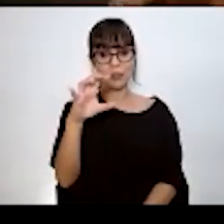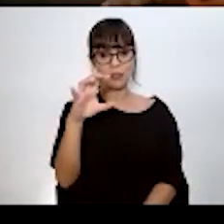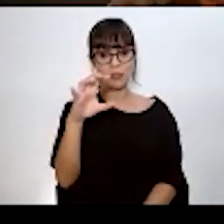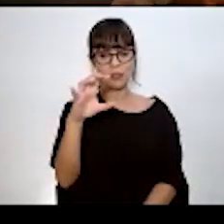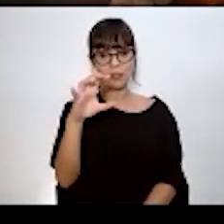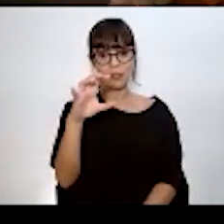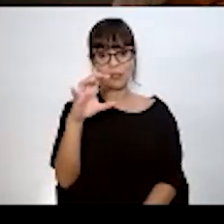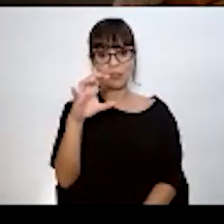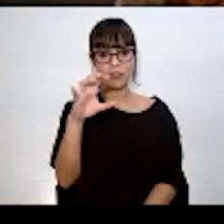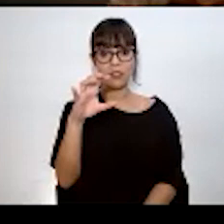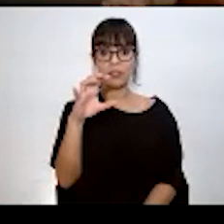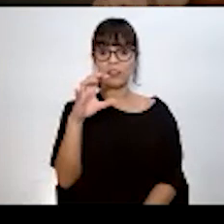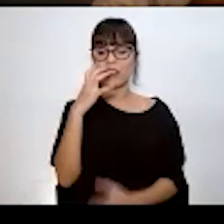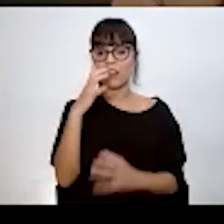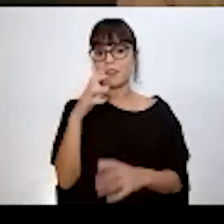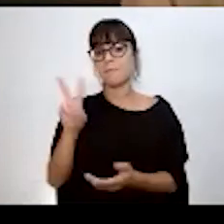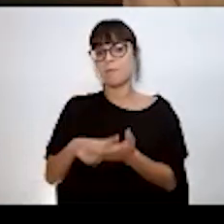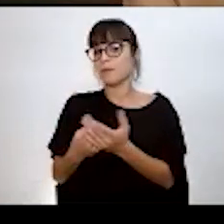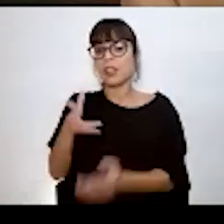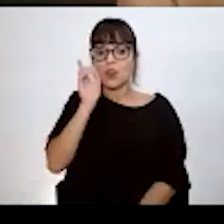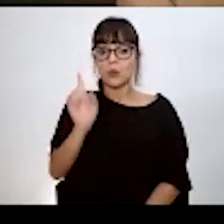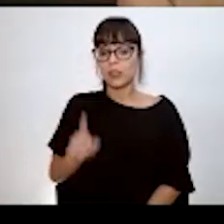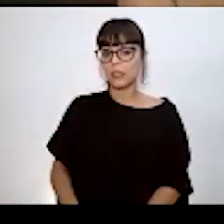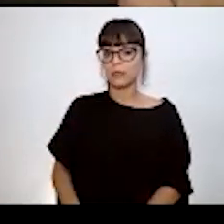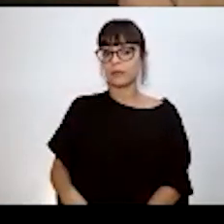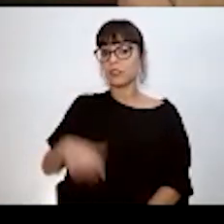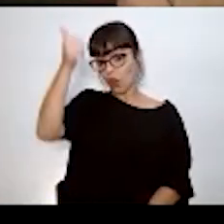Muy bien. Sí, no, yo la verdad que no lo sé.